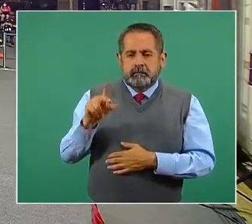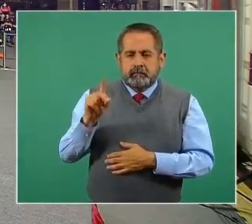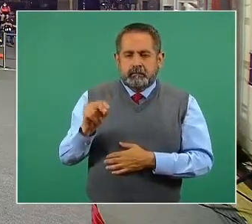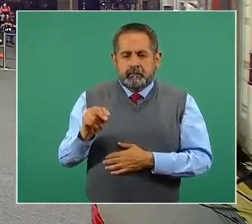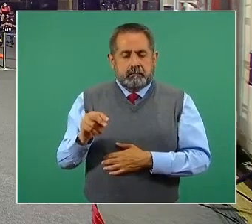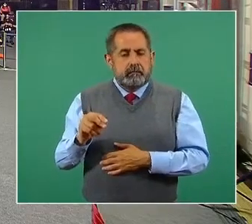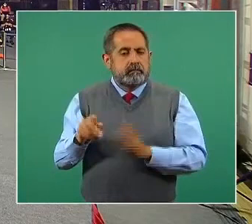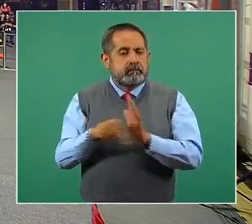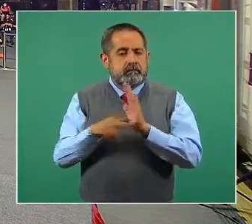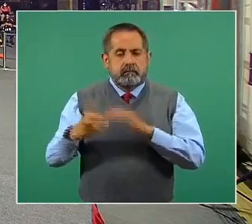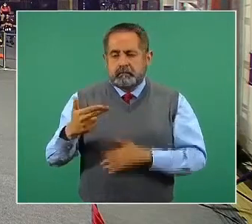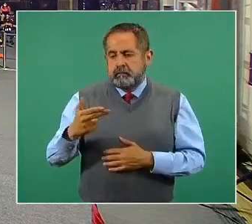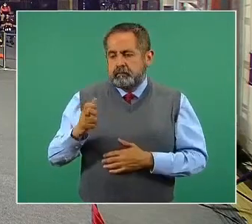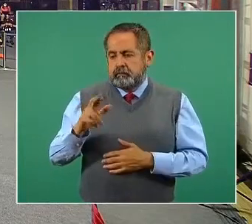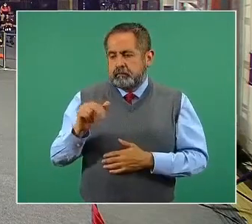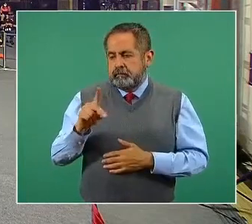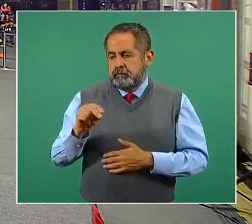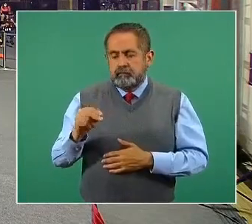Heraldo.